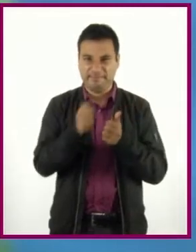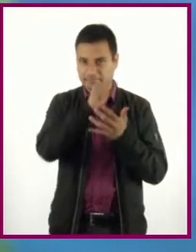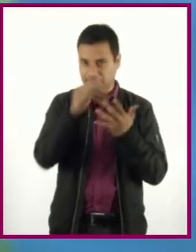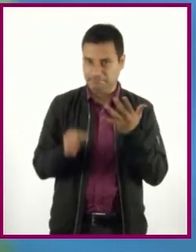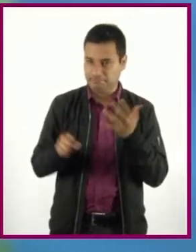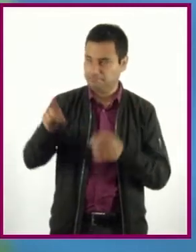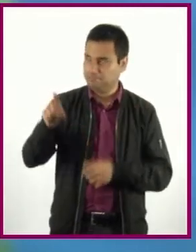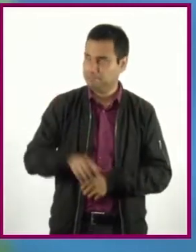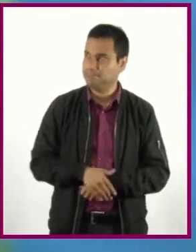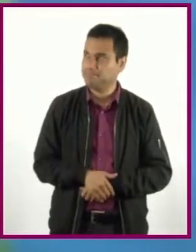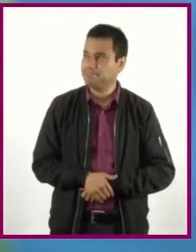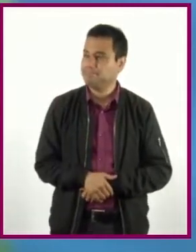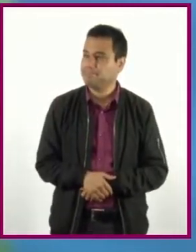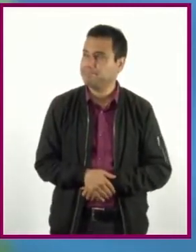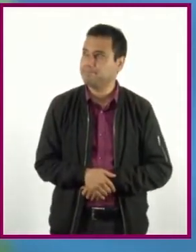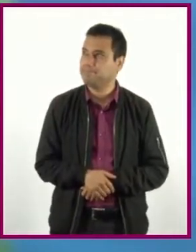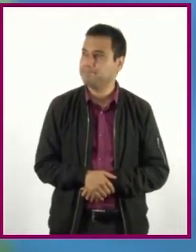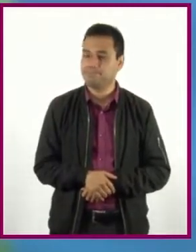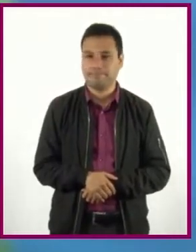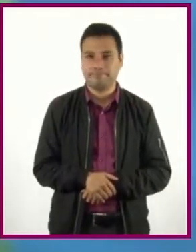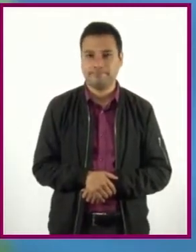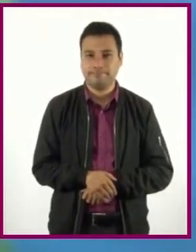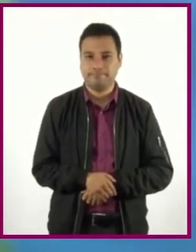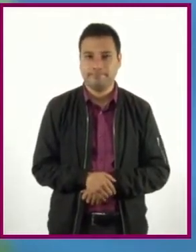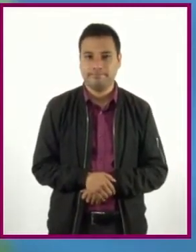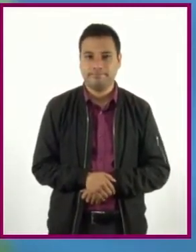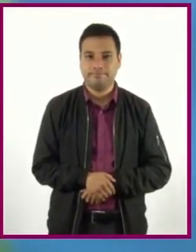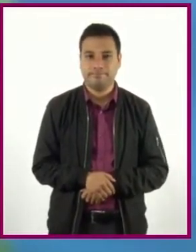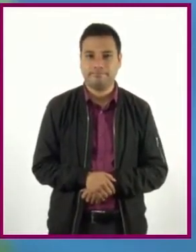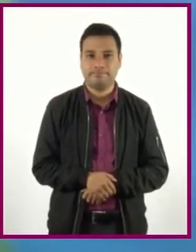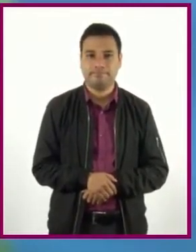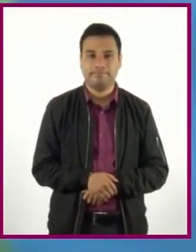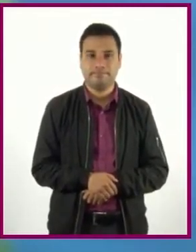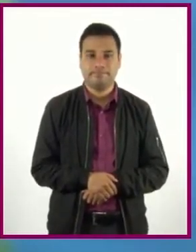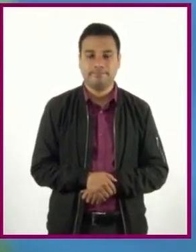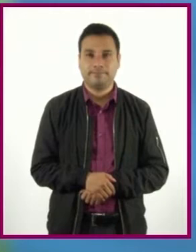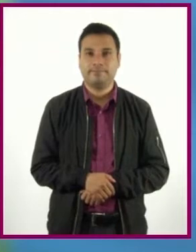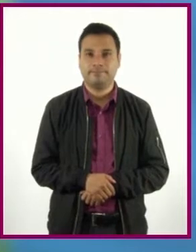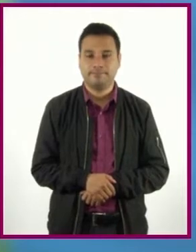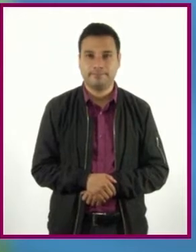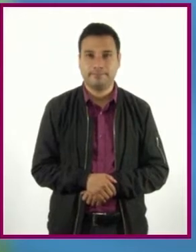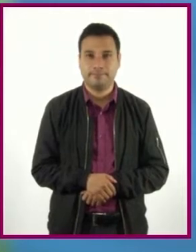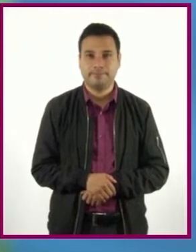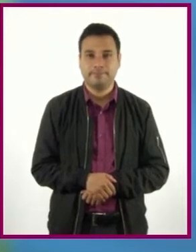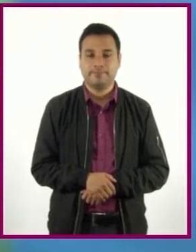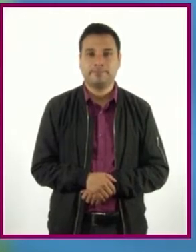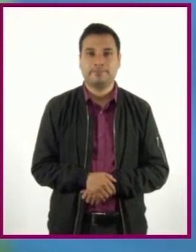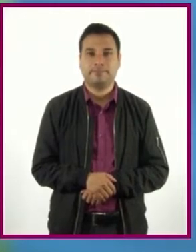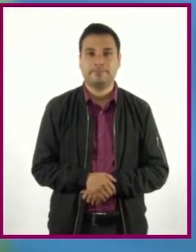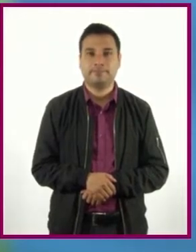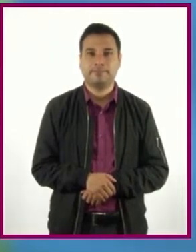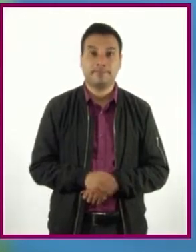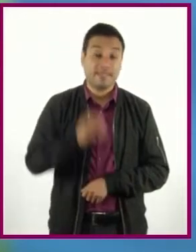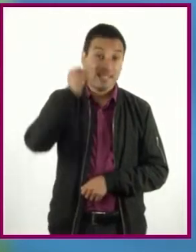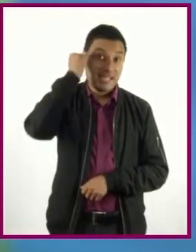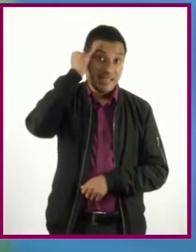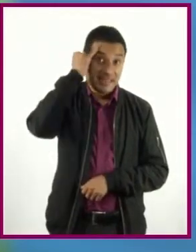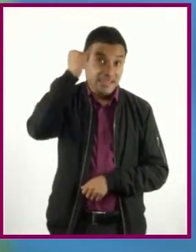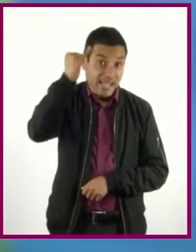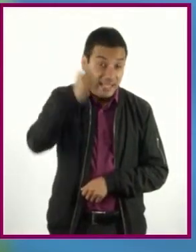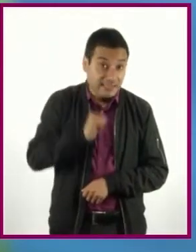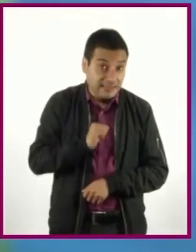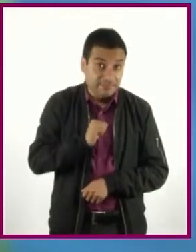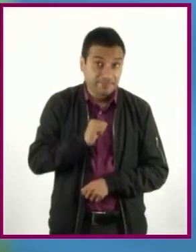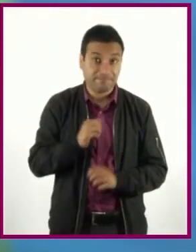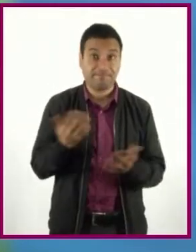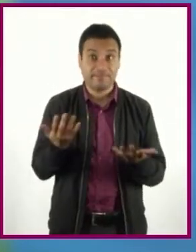u hojas blancas y de colores, pegamento, también su lápiz o bolígrafo y colores para registrar las ideas